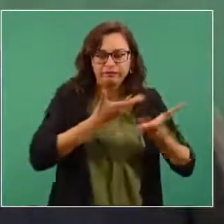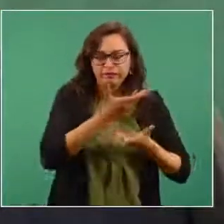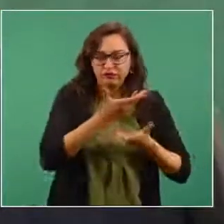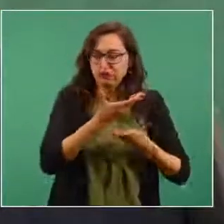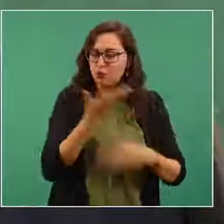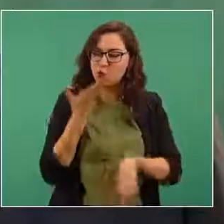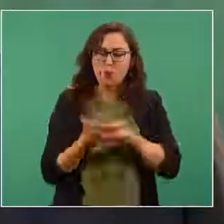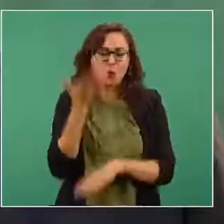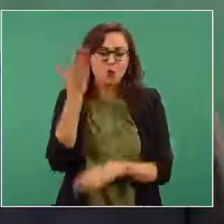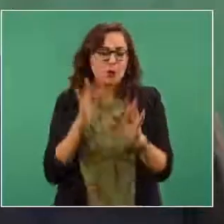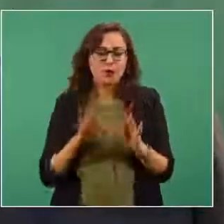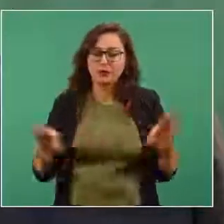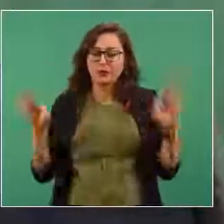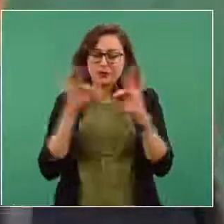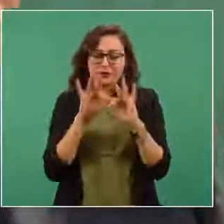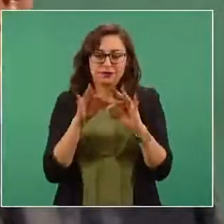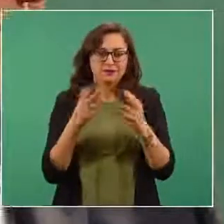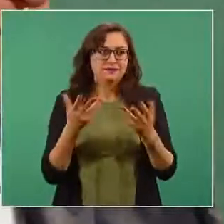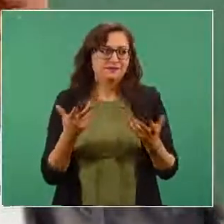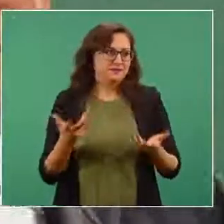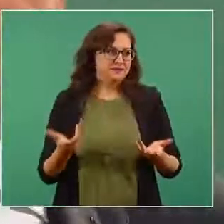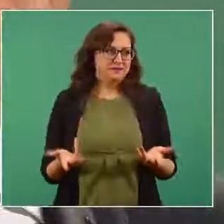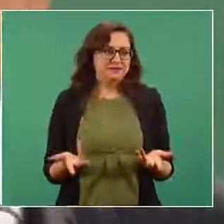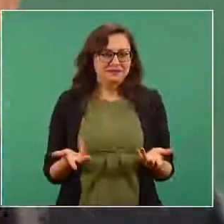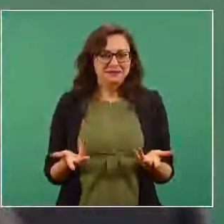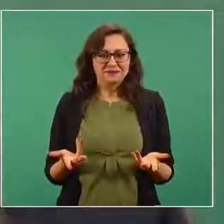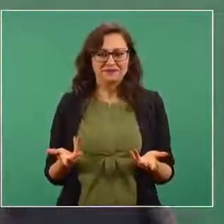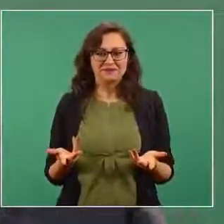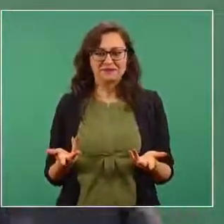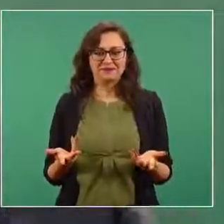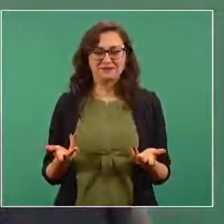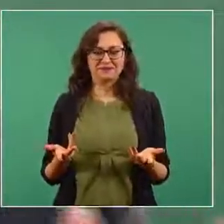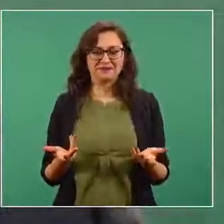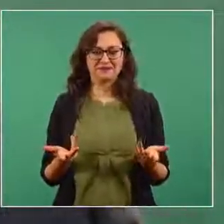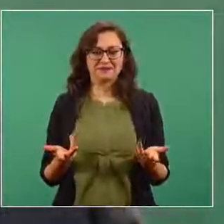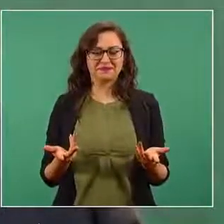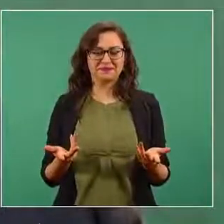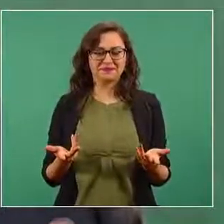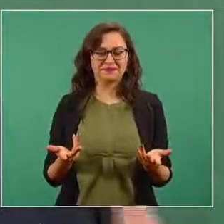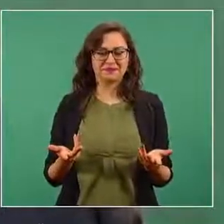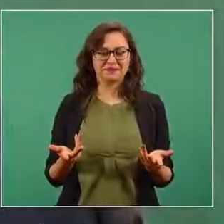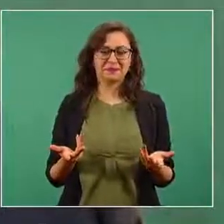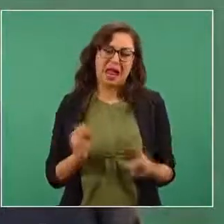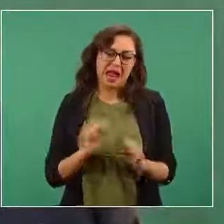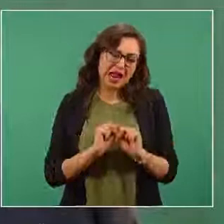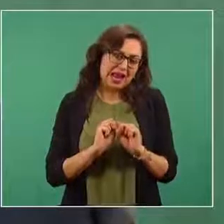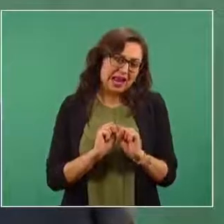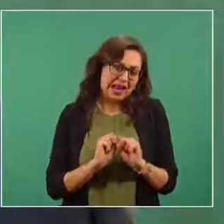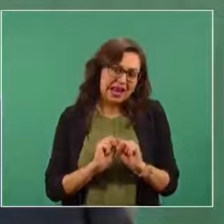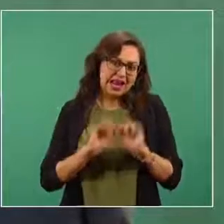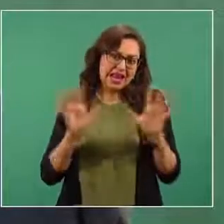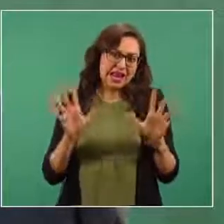Lo fundamental, desde luego, el que estaba haciendo negocio